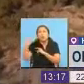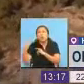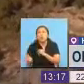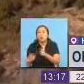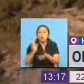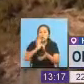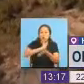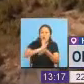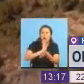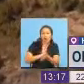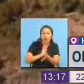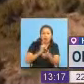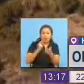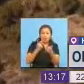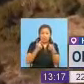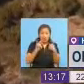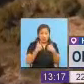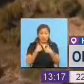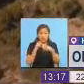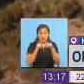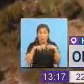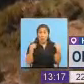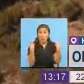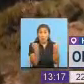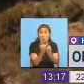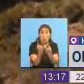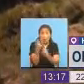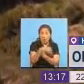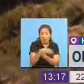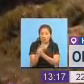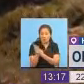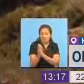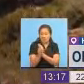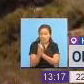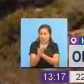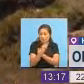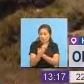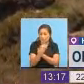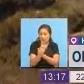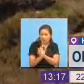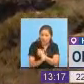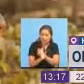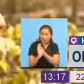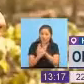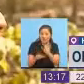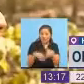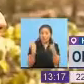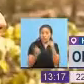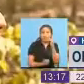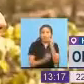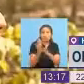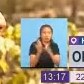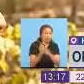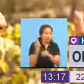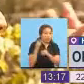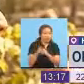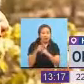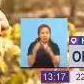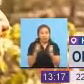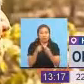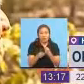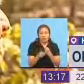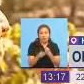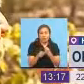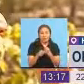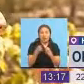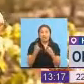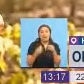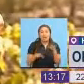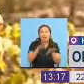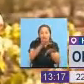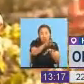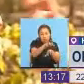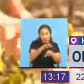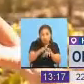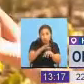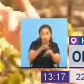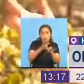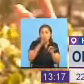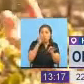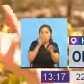chocolate, que según yo en este ambiente no estarían representados. Entonces mi producción, tanto del viñedo